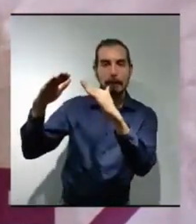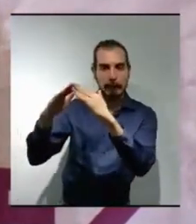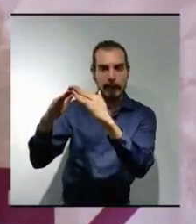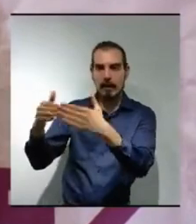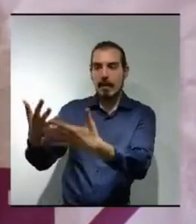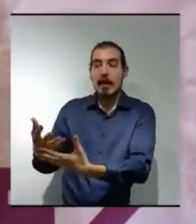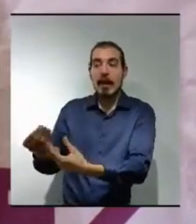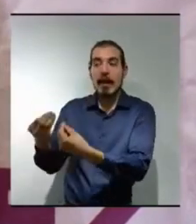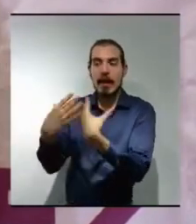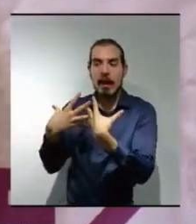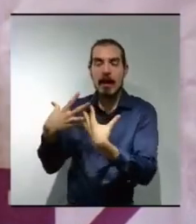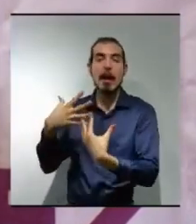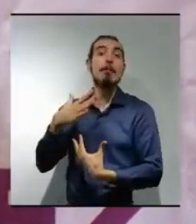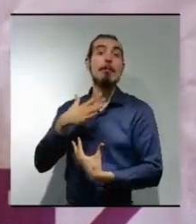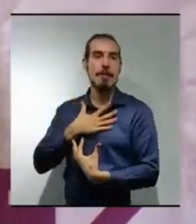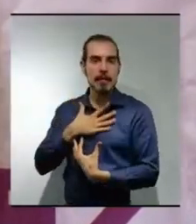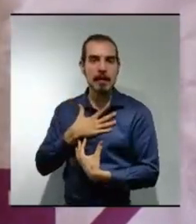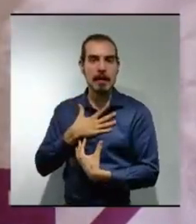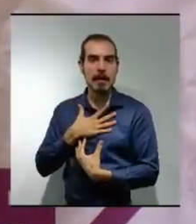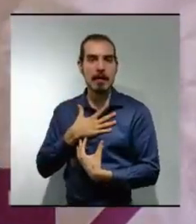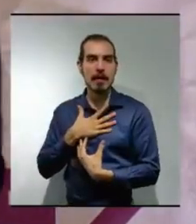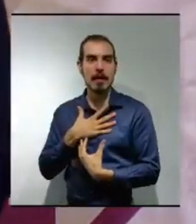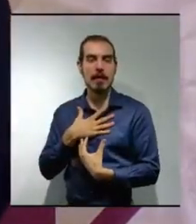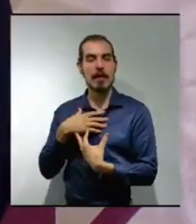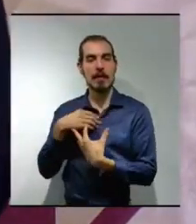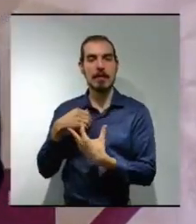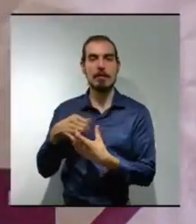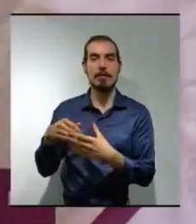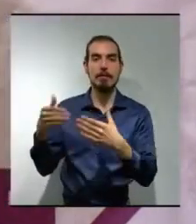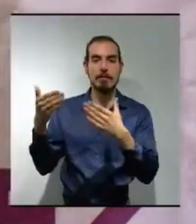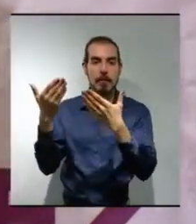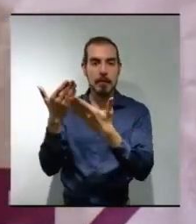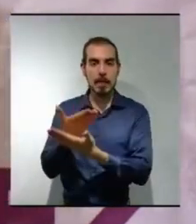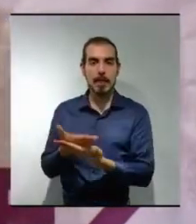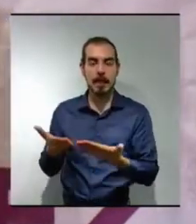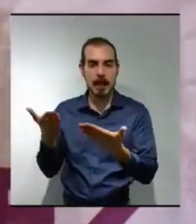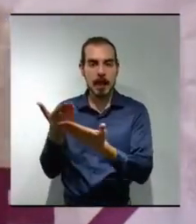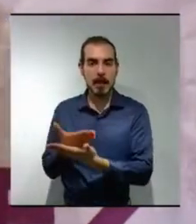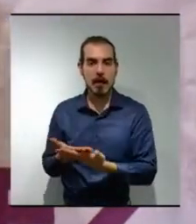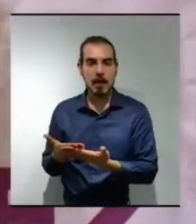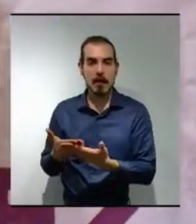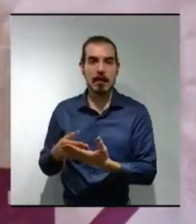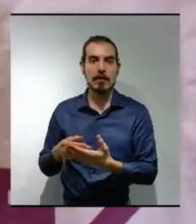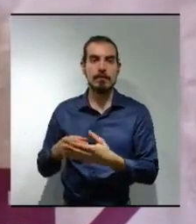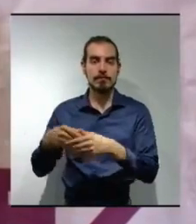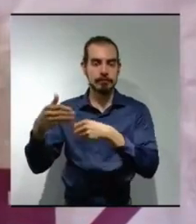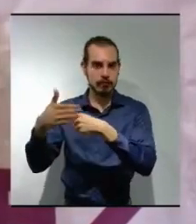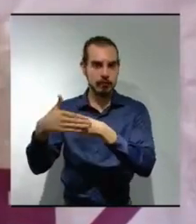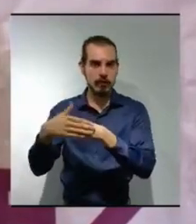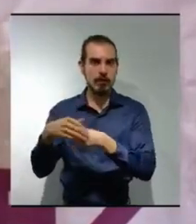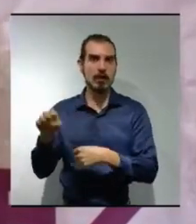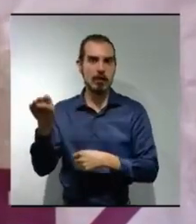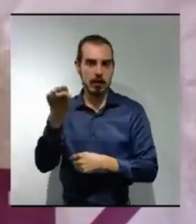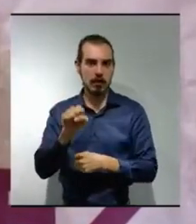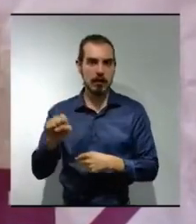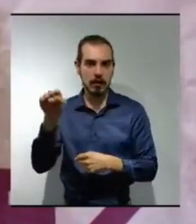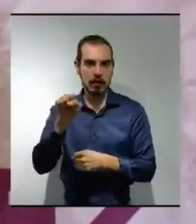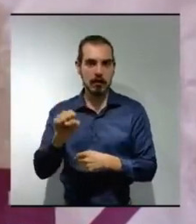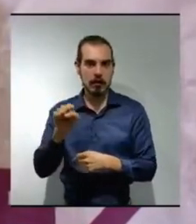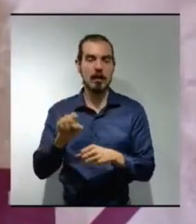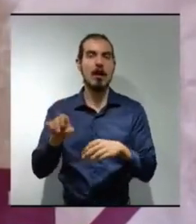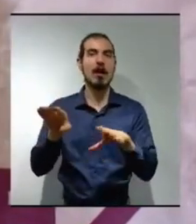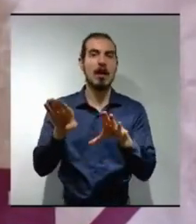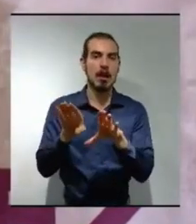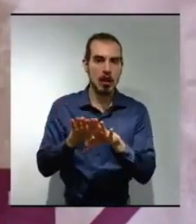trabajo que se ha venido promoviendo y que ahora lo vamos a tener también el próximo sábado, es muy importante porque tiene un alto sentido